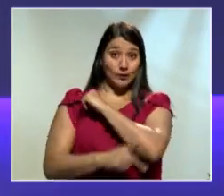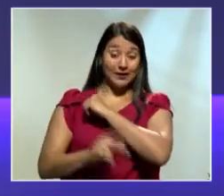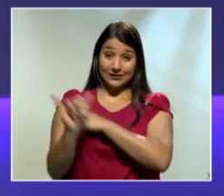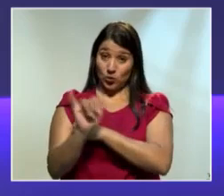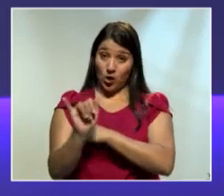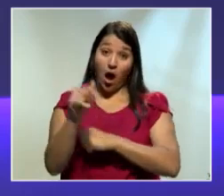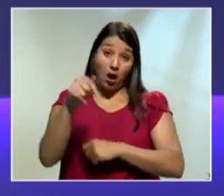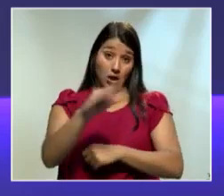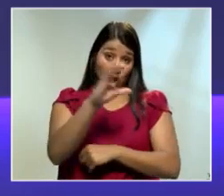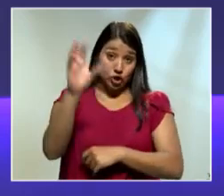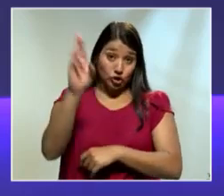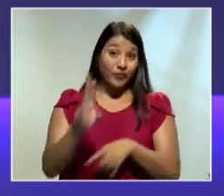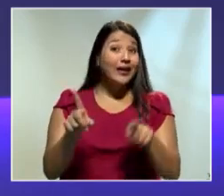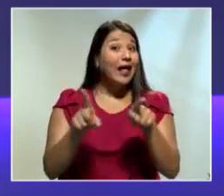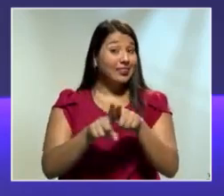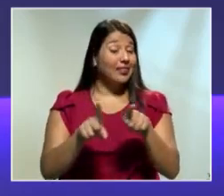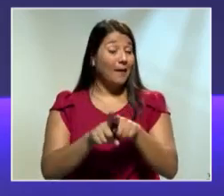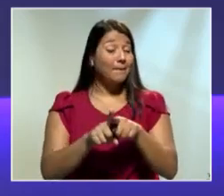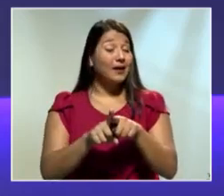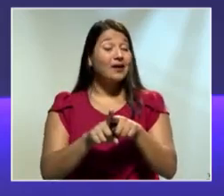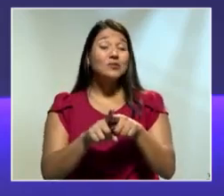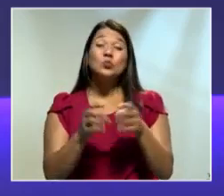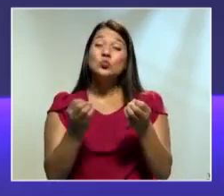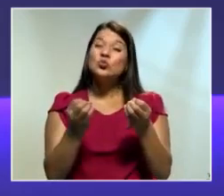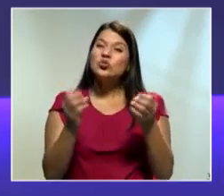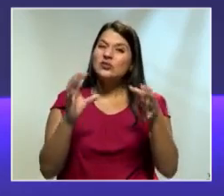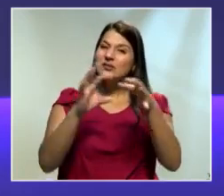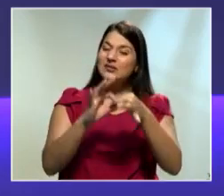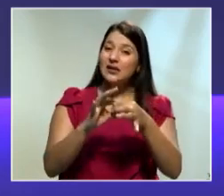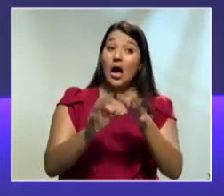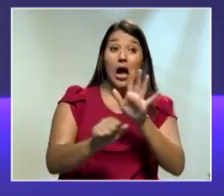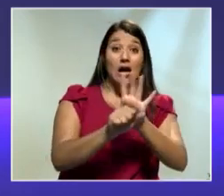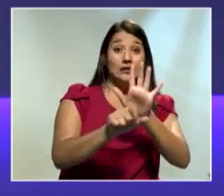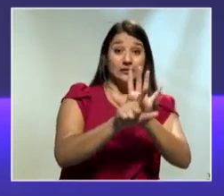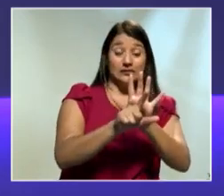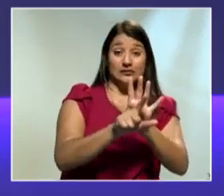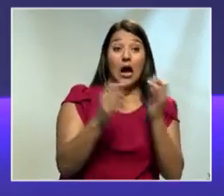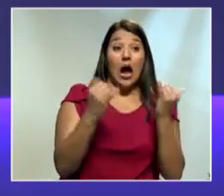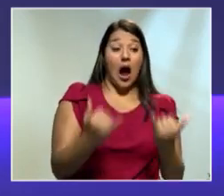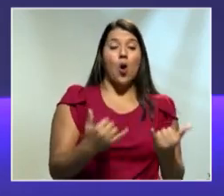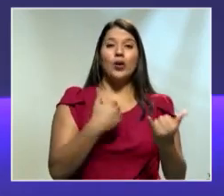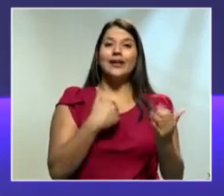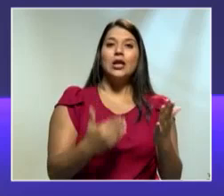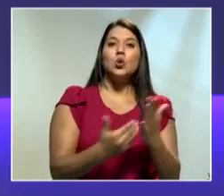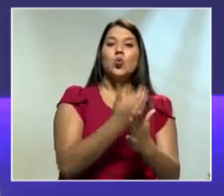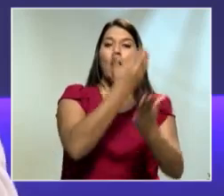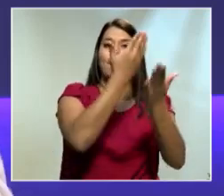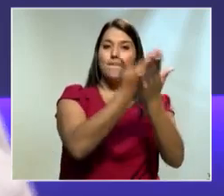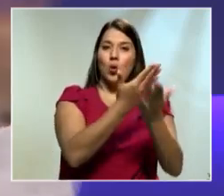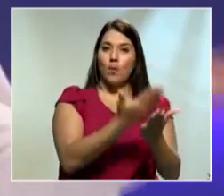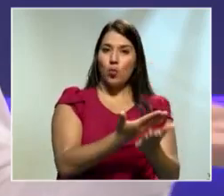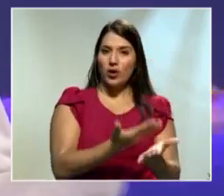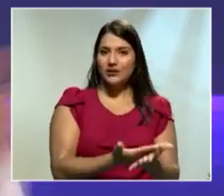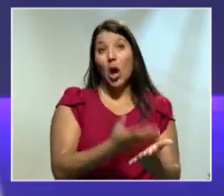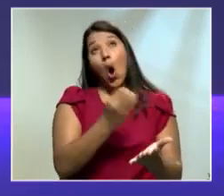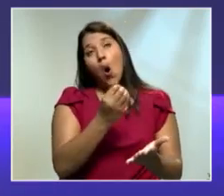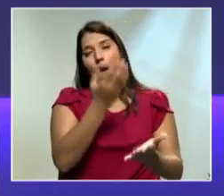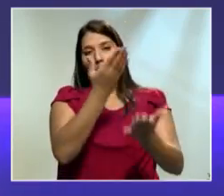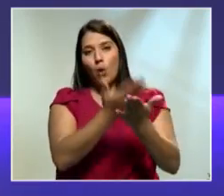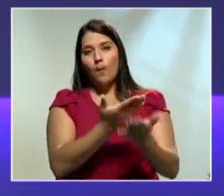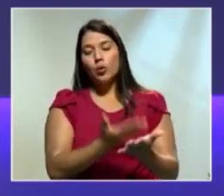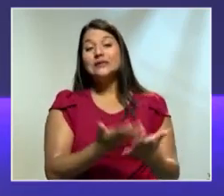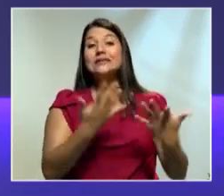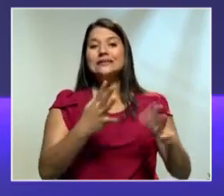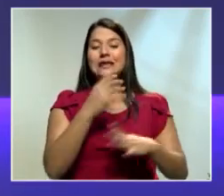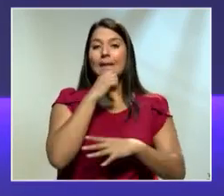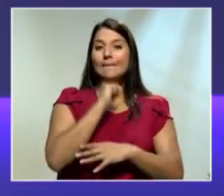pues también tenemos como esta brecha. No por nada en la Asamblea Legislativa están con nuevas propuestas o propuestas ya viejas